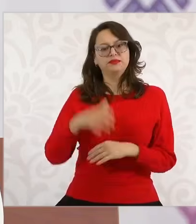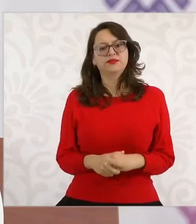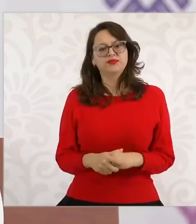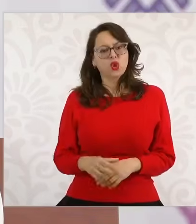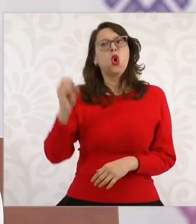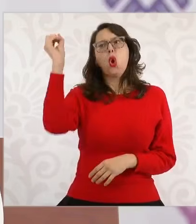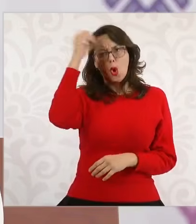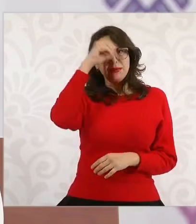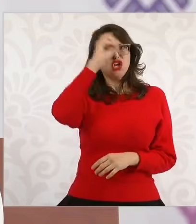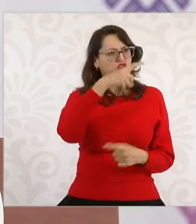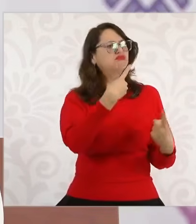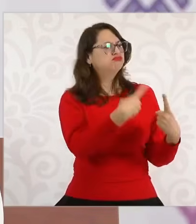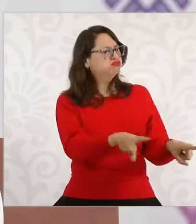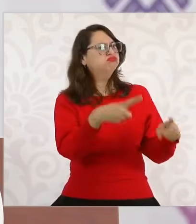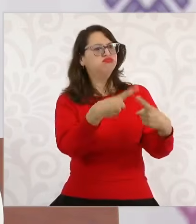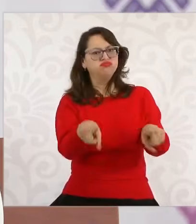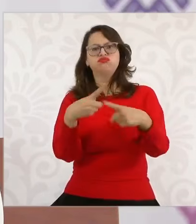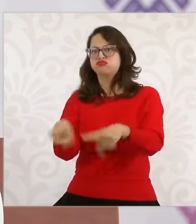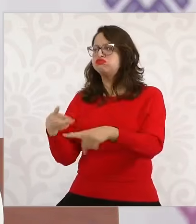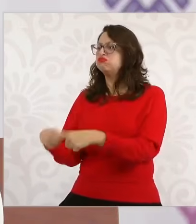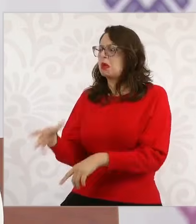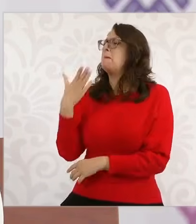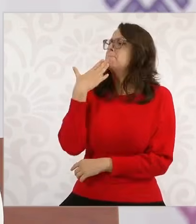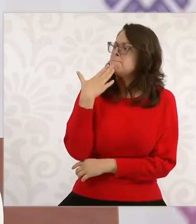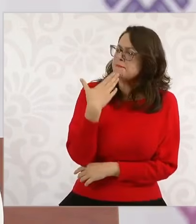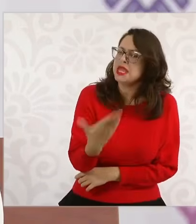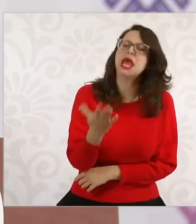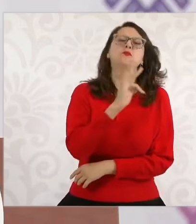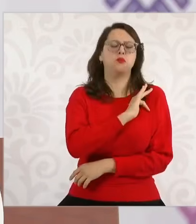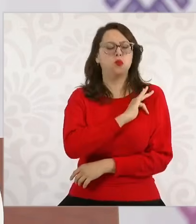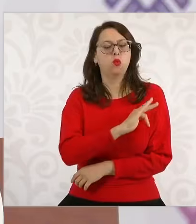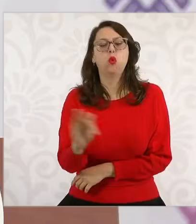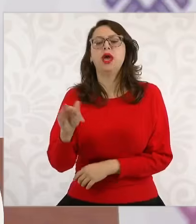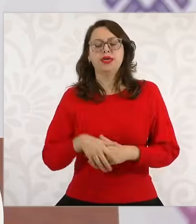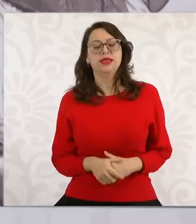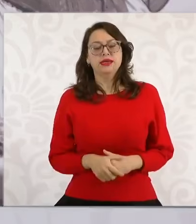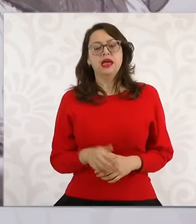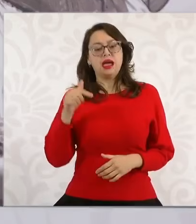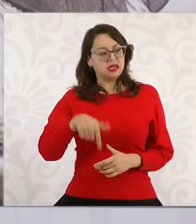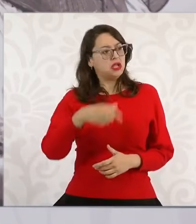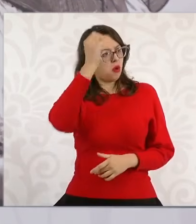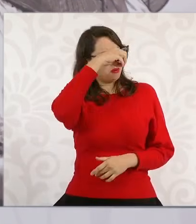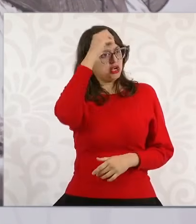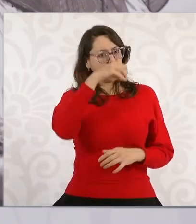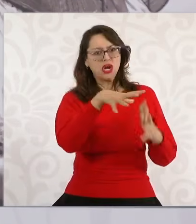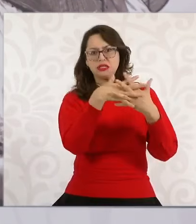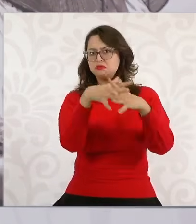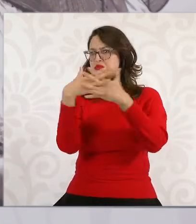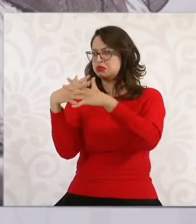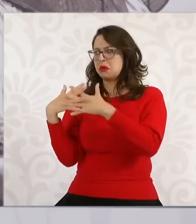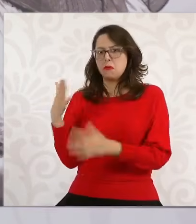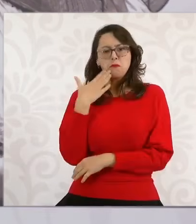opiniones diversas. Y qué bueno que en México haya opiniones diversas, muy diversas.